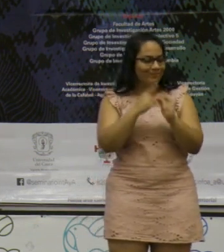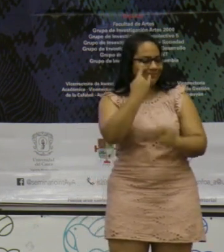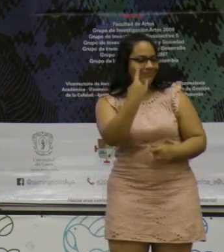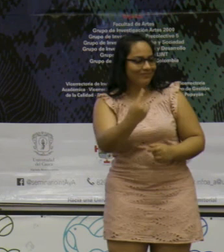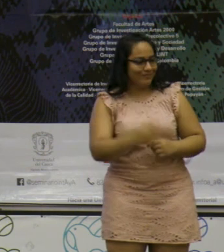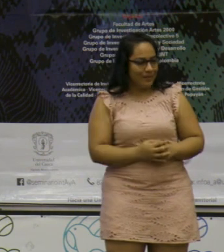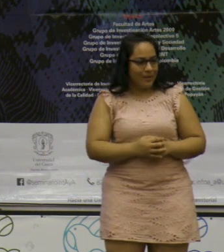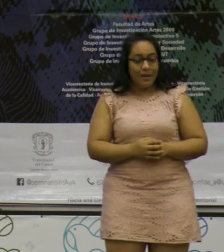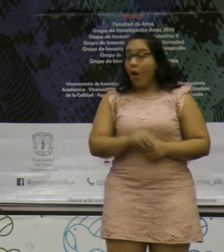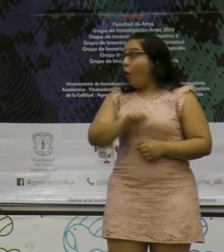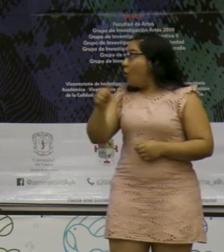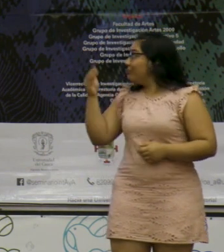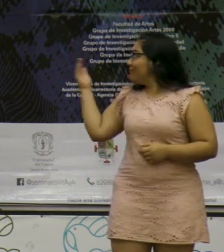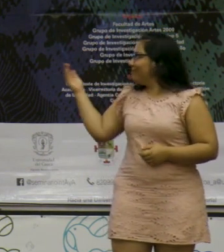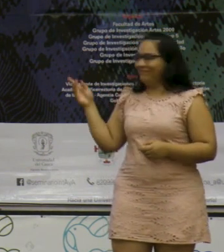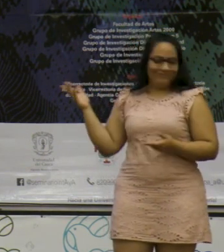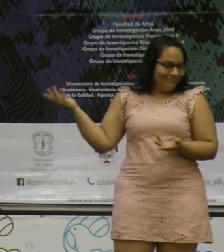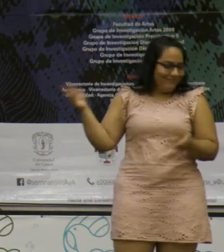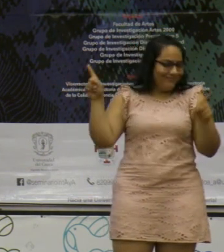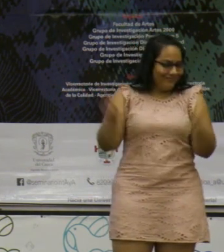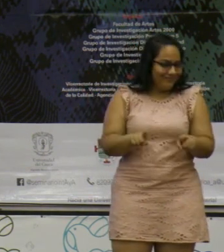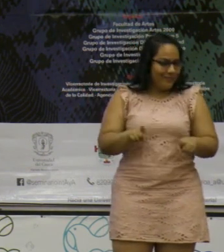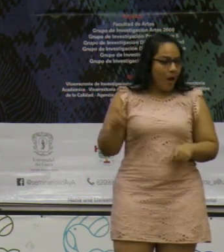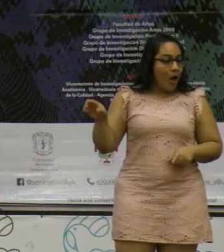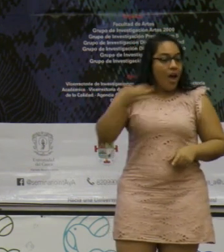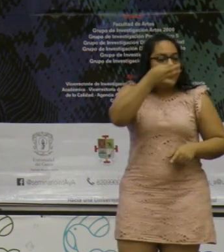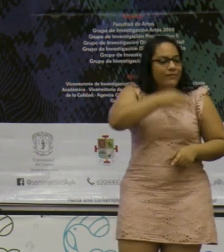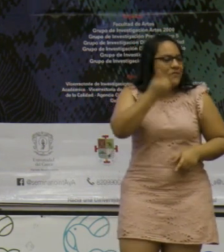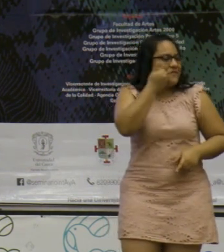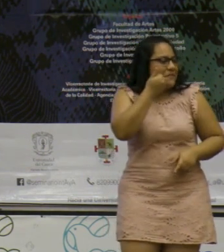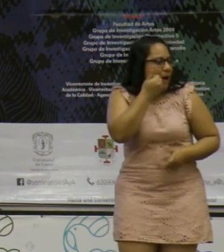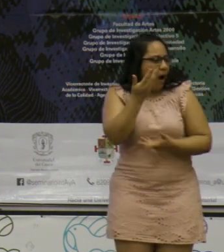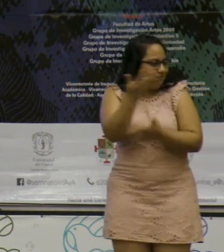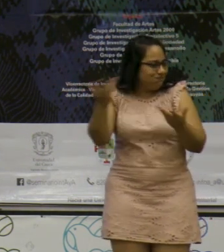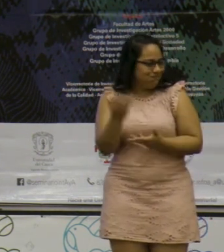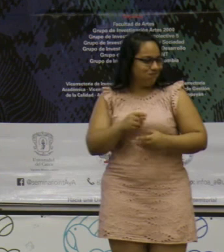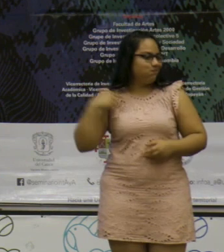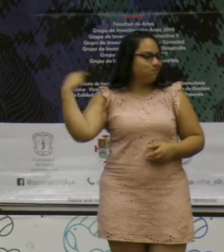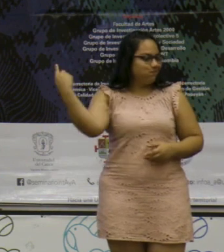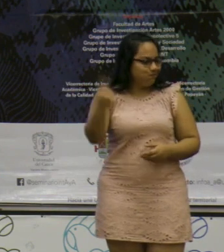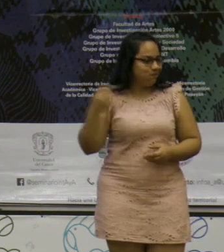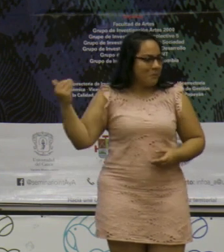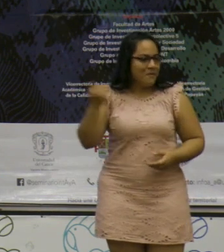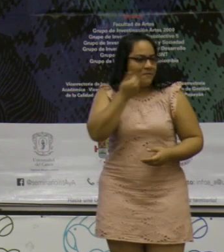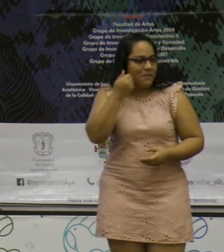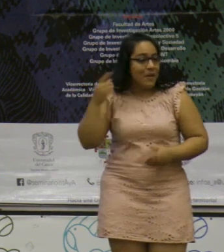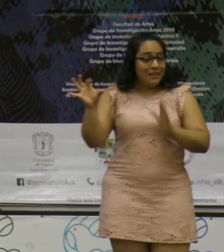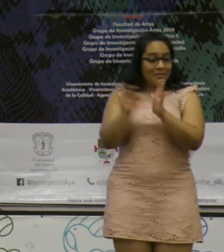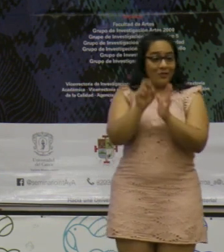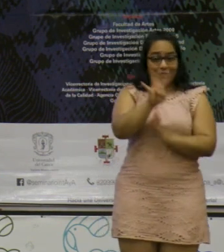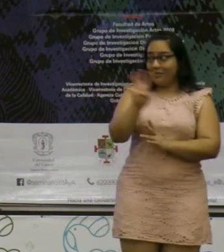Este es otro fetiche con el que me encanta cerrar. Estas son las enfermedades hoy en día. Estas eran las enfermedades en el siglo